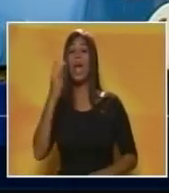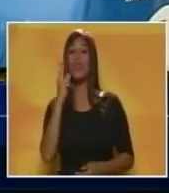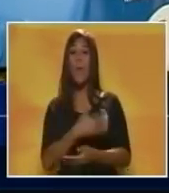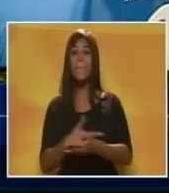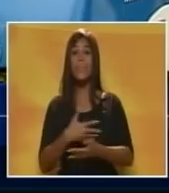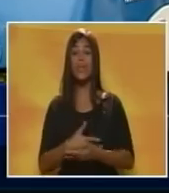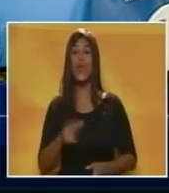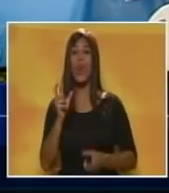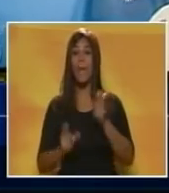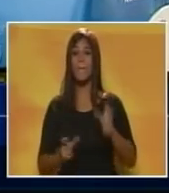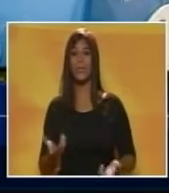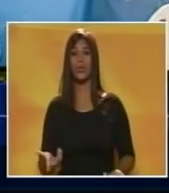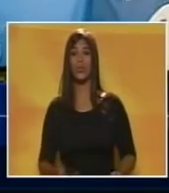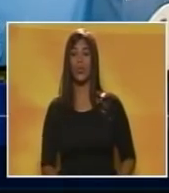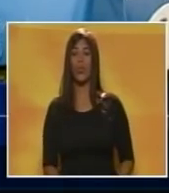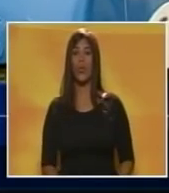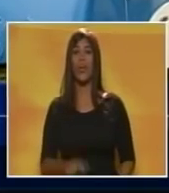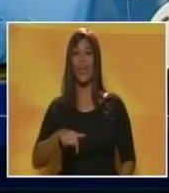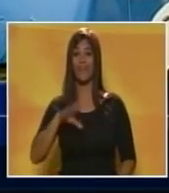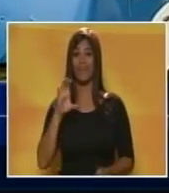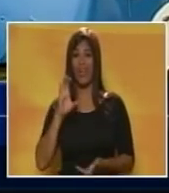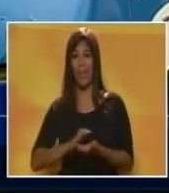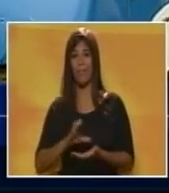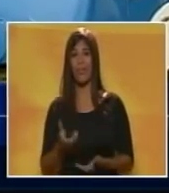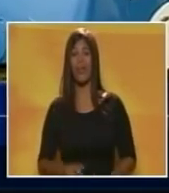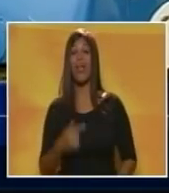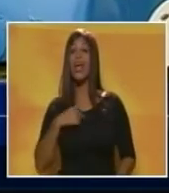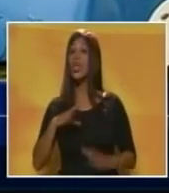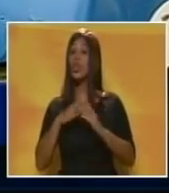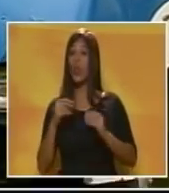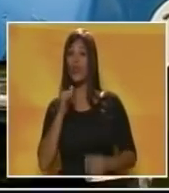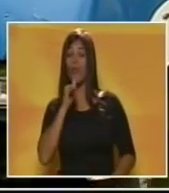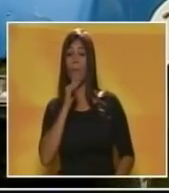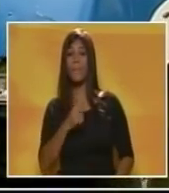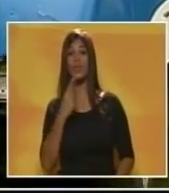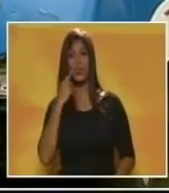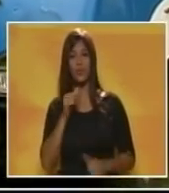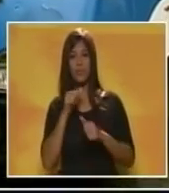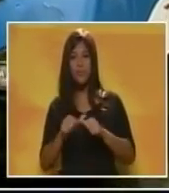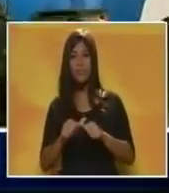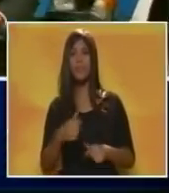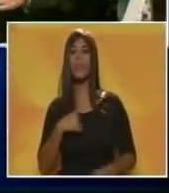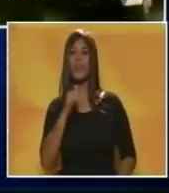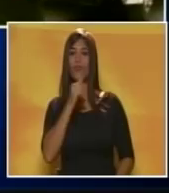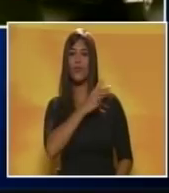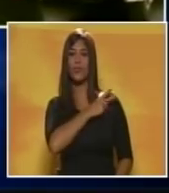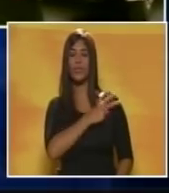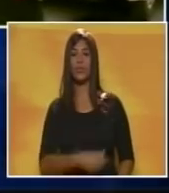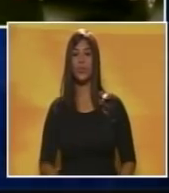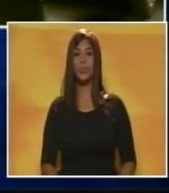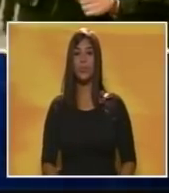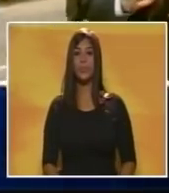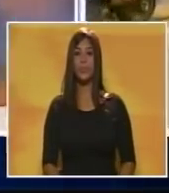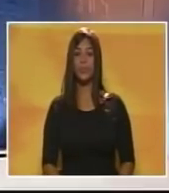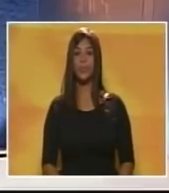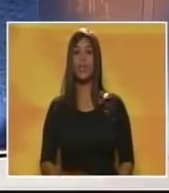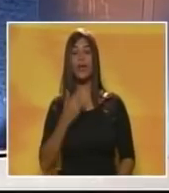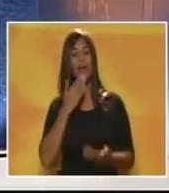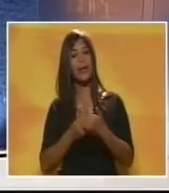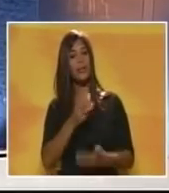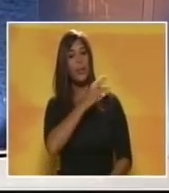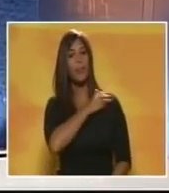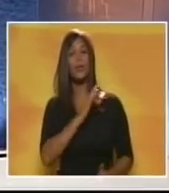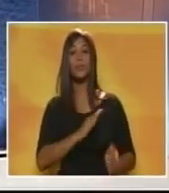2 millones de ciudadanos en la capital. Es toda la información. Continúen con más de Noticiero Venevisión. Muchísimas gracias,